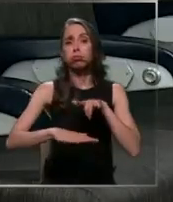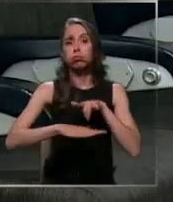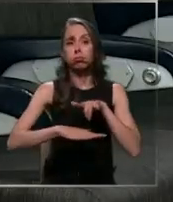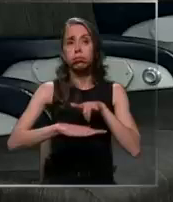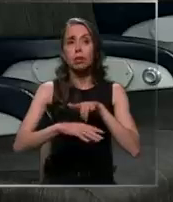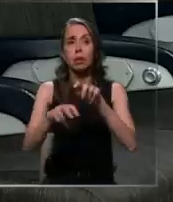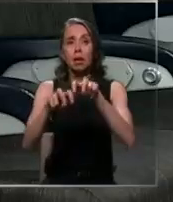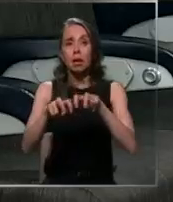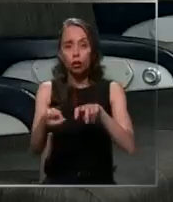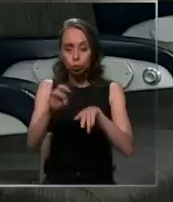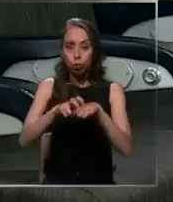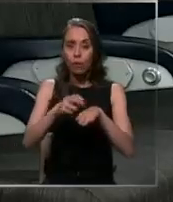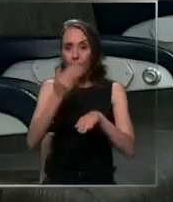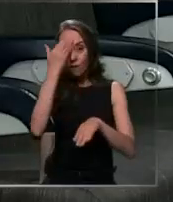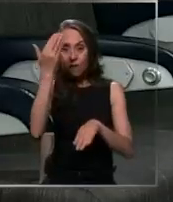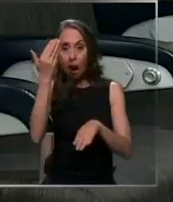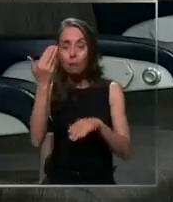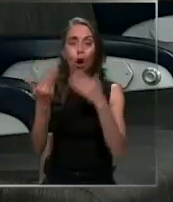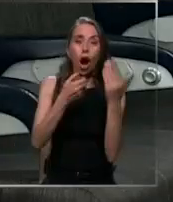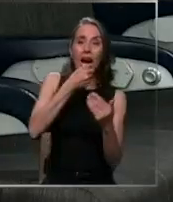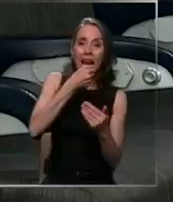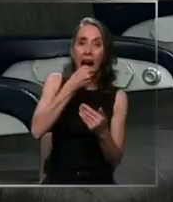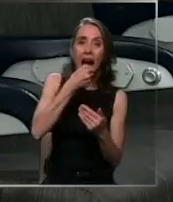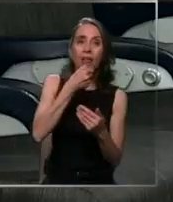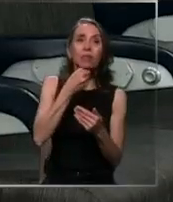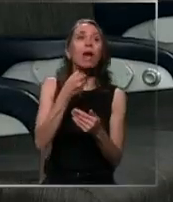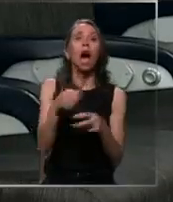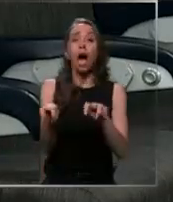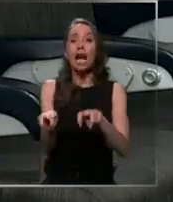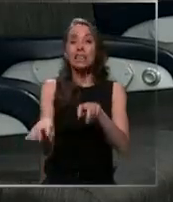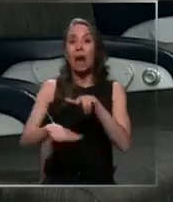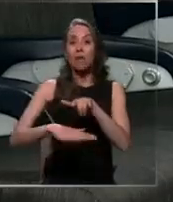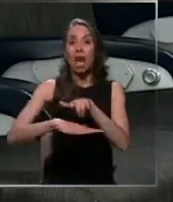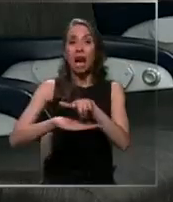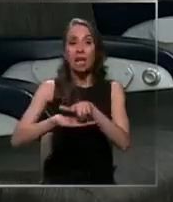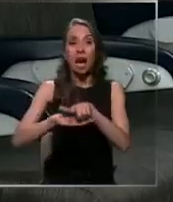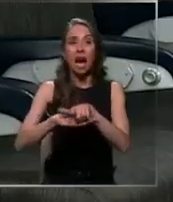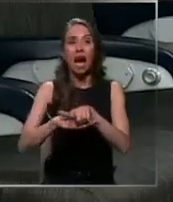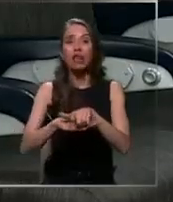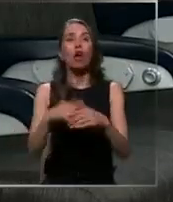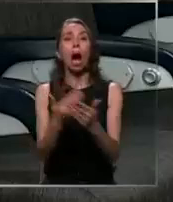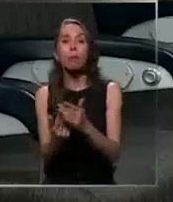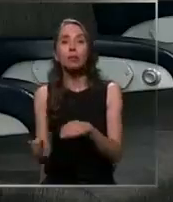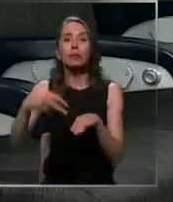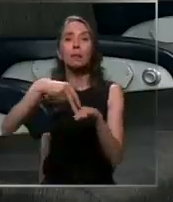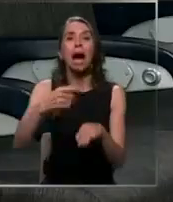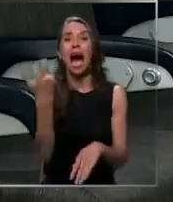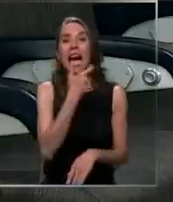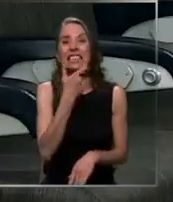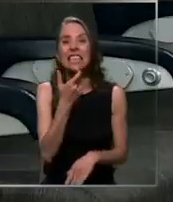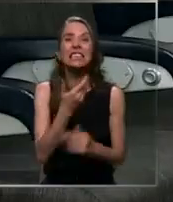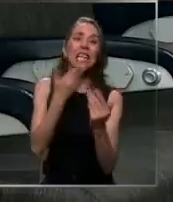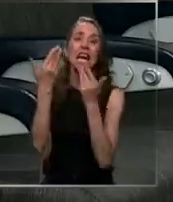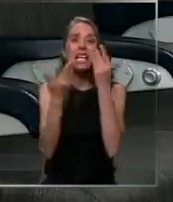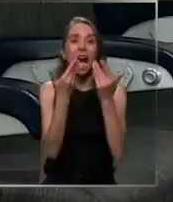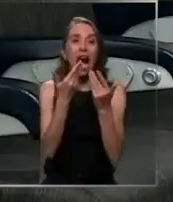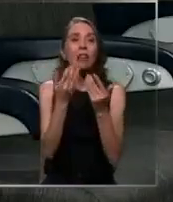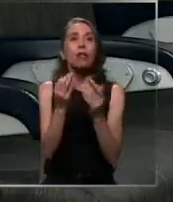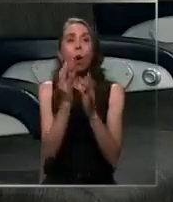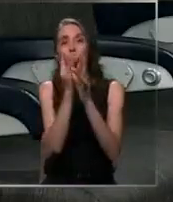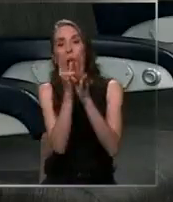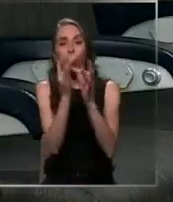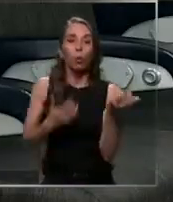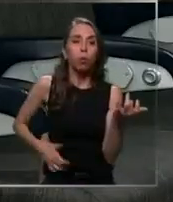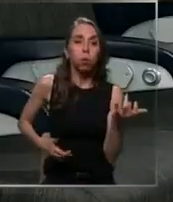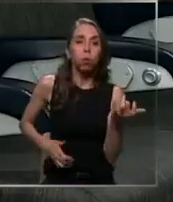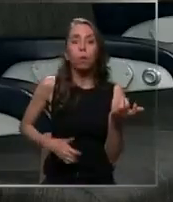algunas personas famosas, cantantes, artistas, qué sé yo, que o nos han contado chistes o se han puesto a cantar o han tocado instrumentos